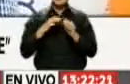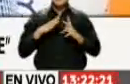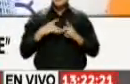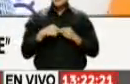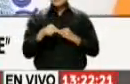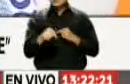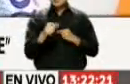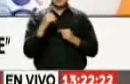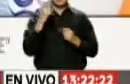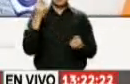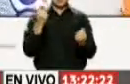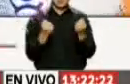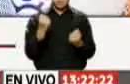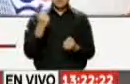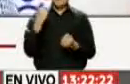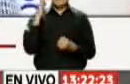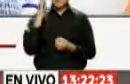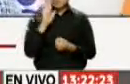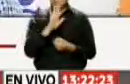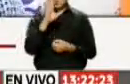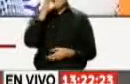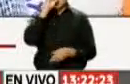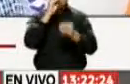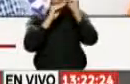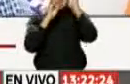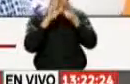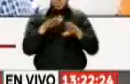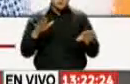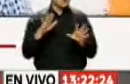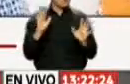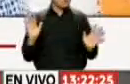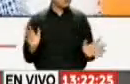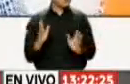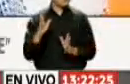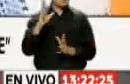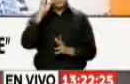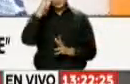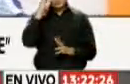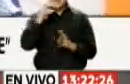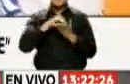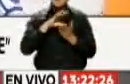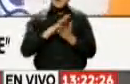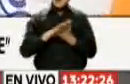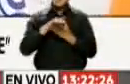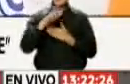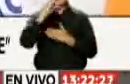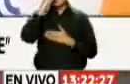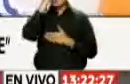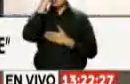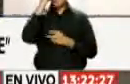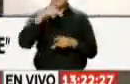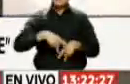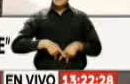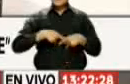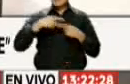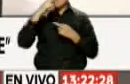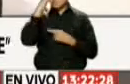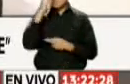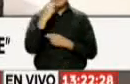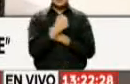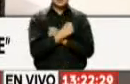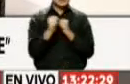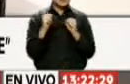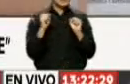es práctica de conducción, aquí también le enseñamos al alumno a fomentar la educación vial y lo más importante, a respetar la vida. Me salvé de la